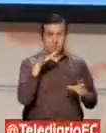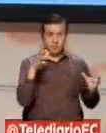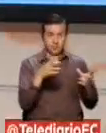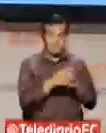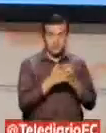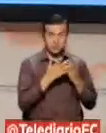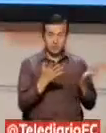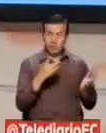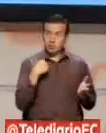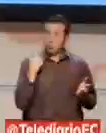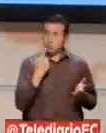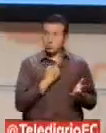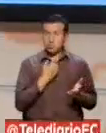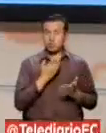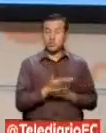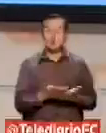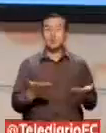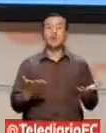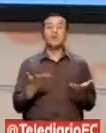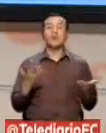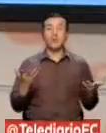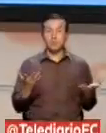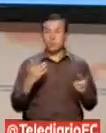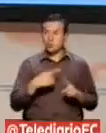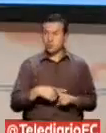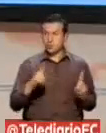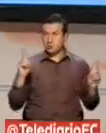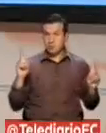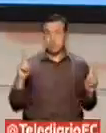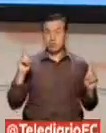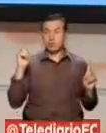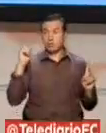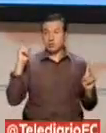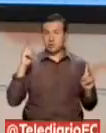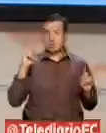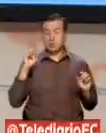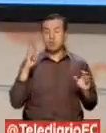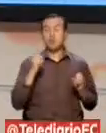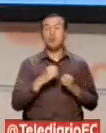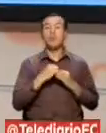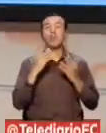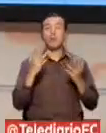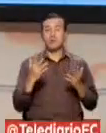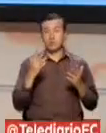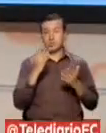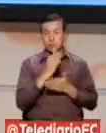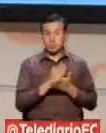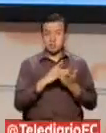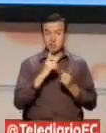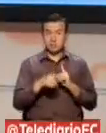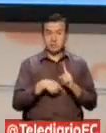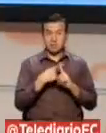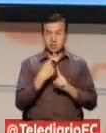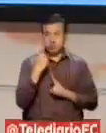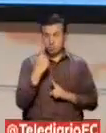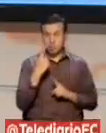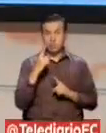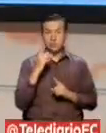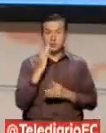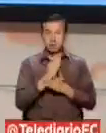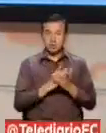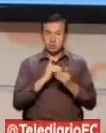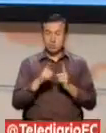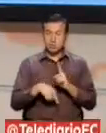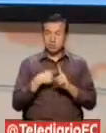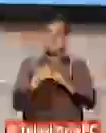Desde nuestro bloque, lo que existía es una diferencia de si es que se necesitan la mitad más uno de los presentes, la mitad más uno